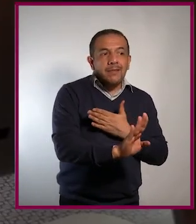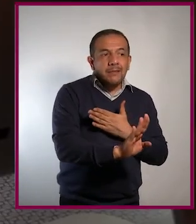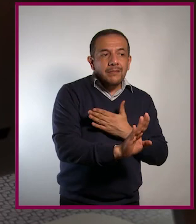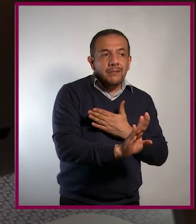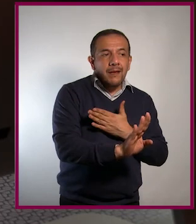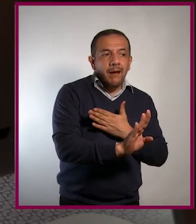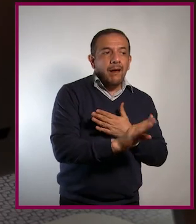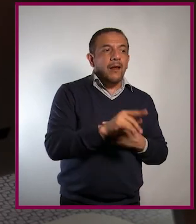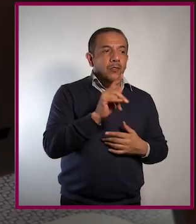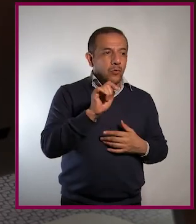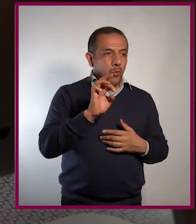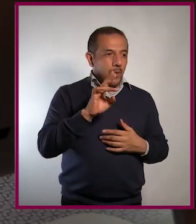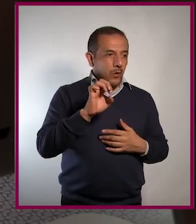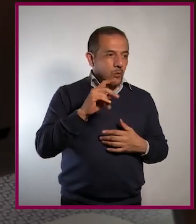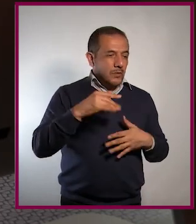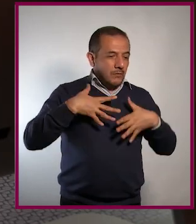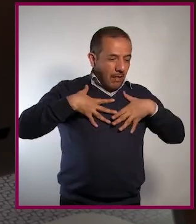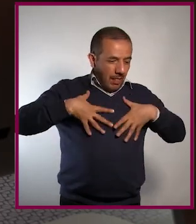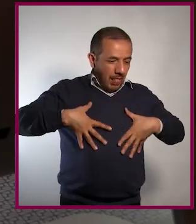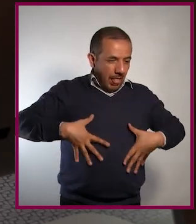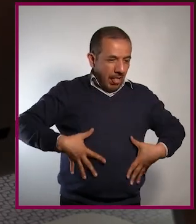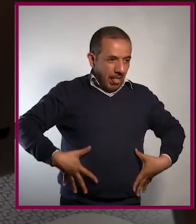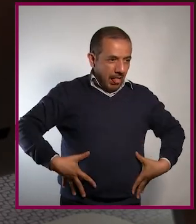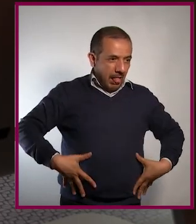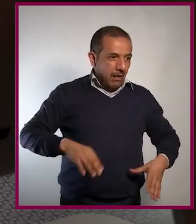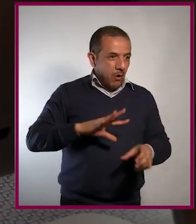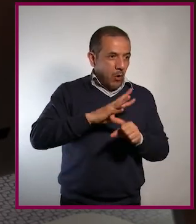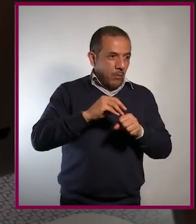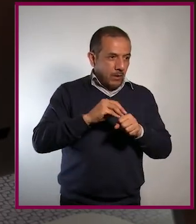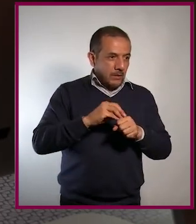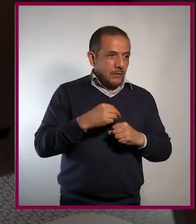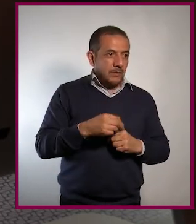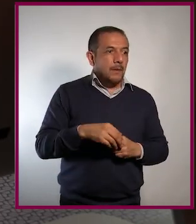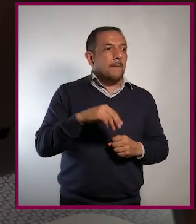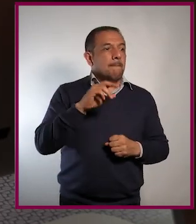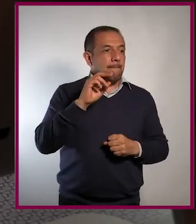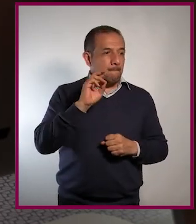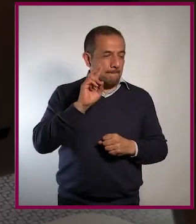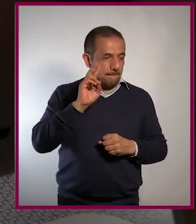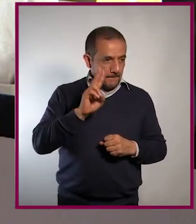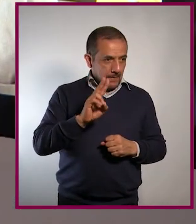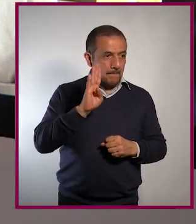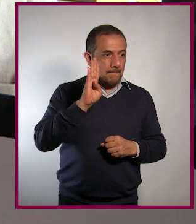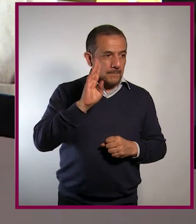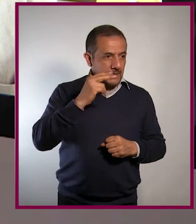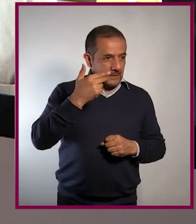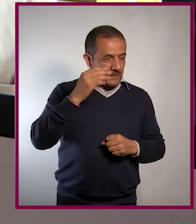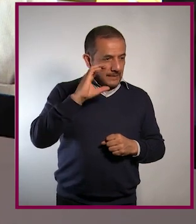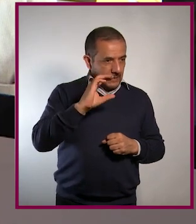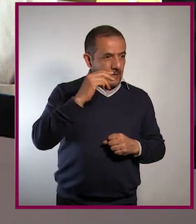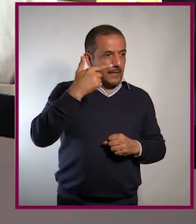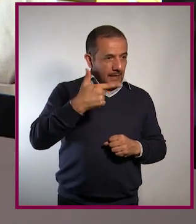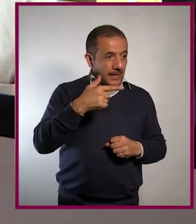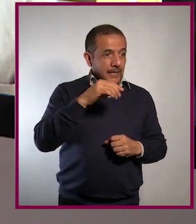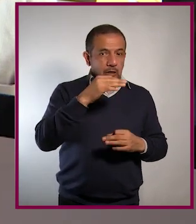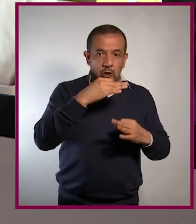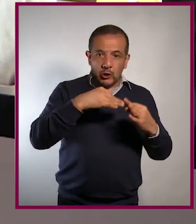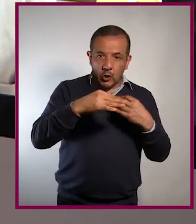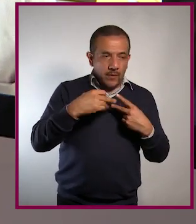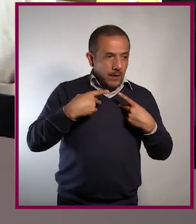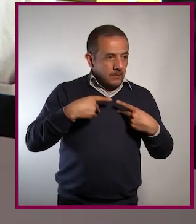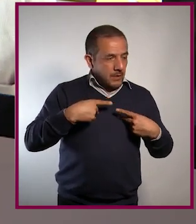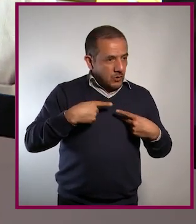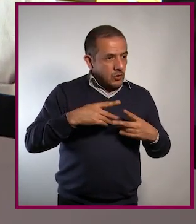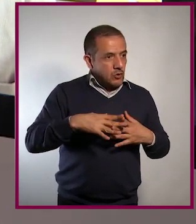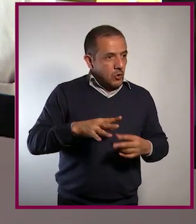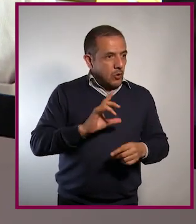hagas tuberculosis diseminada, generalizada. Se llama BCG y todo el